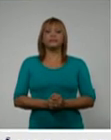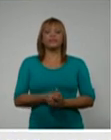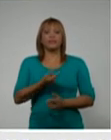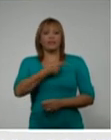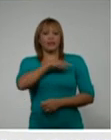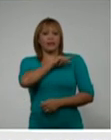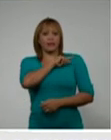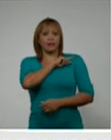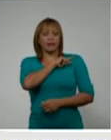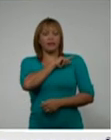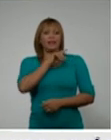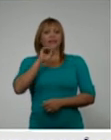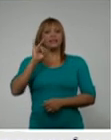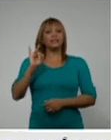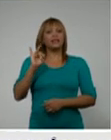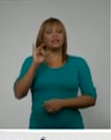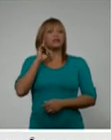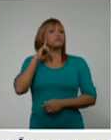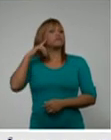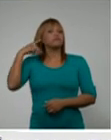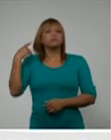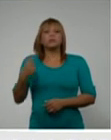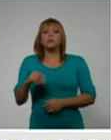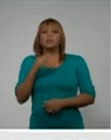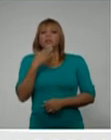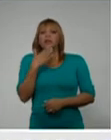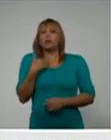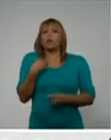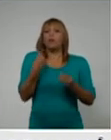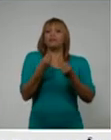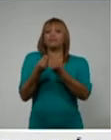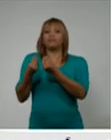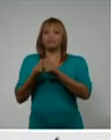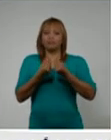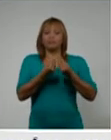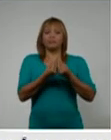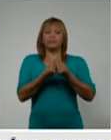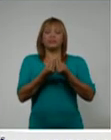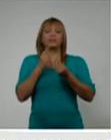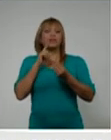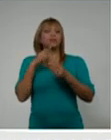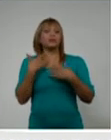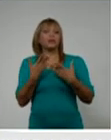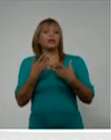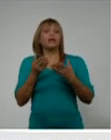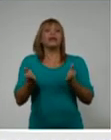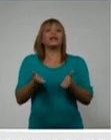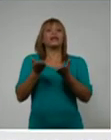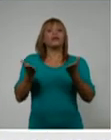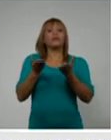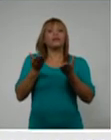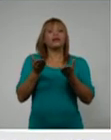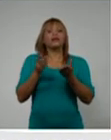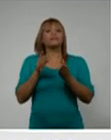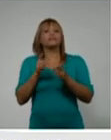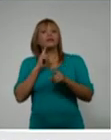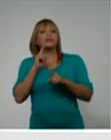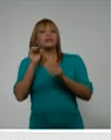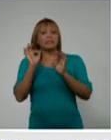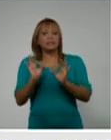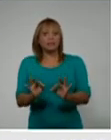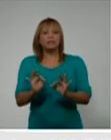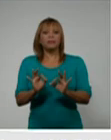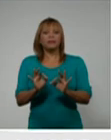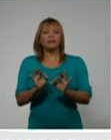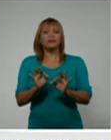en 7 no se pudo precisar la fuente de infección. Esto se trata de recuperar, se recupera generalmente